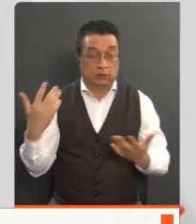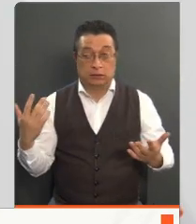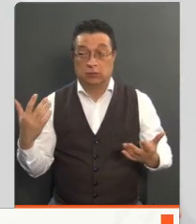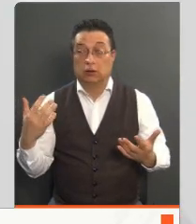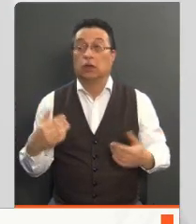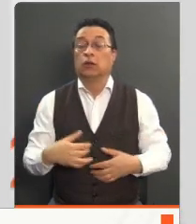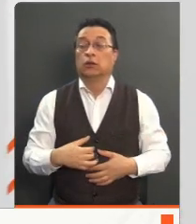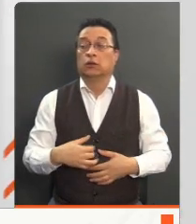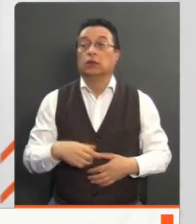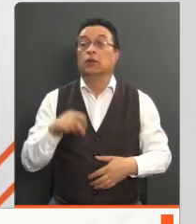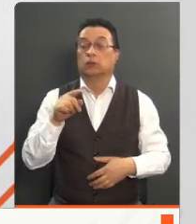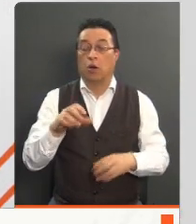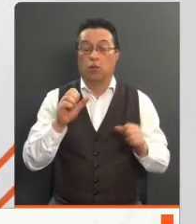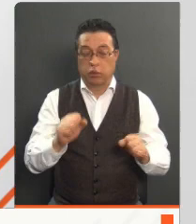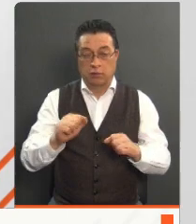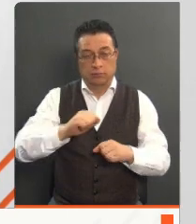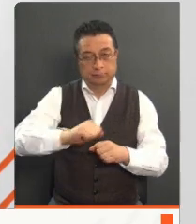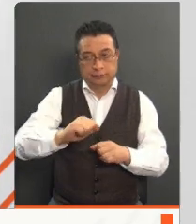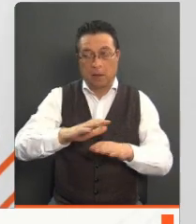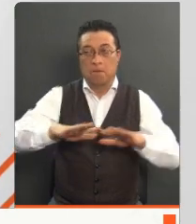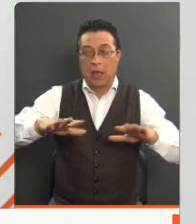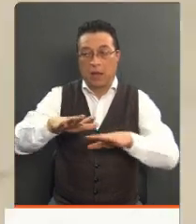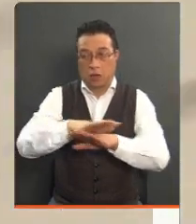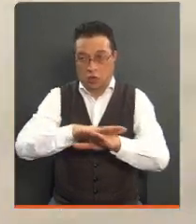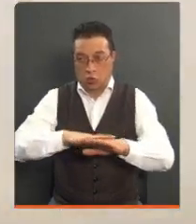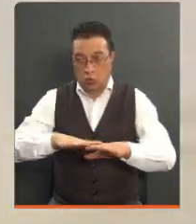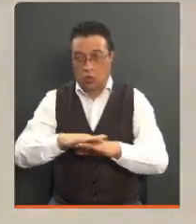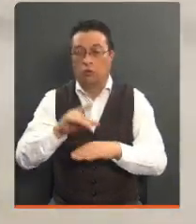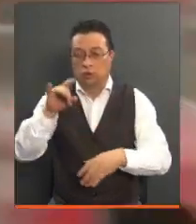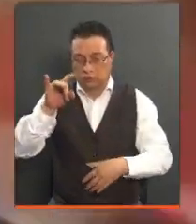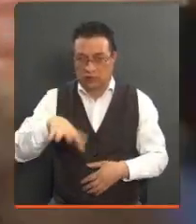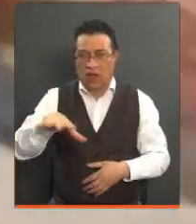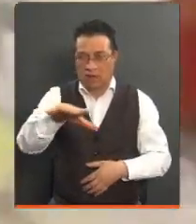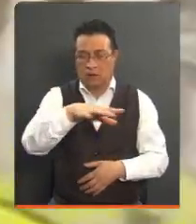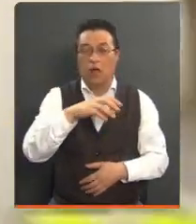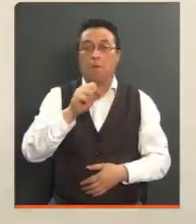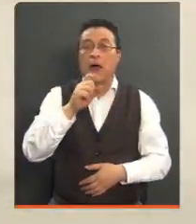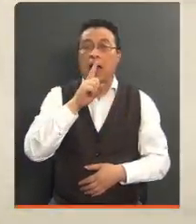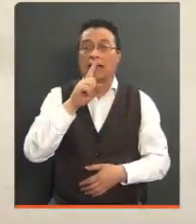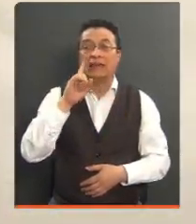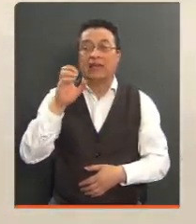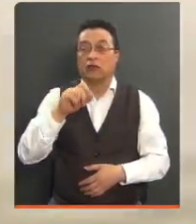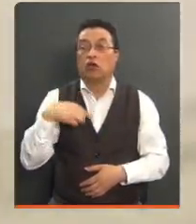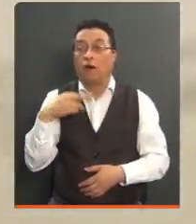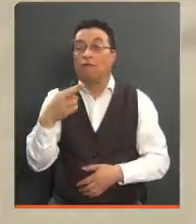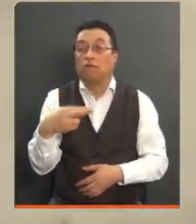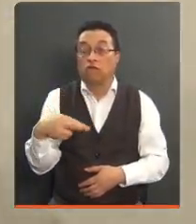podrían evitarse tomando mayores precauciones. Eso bien lo tiene claro Matías, que asegura no volver a